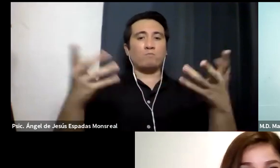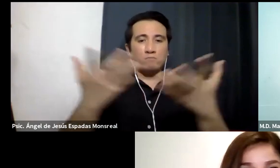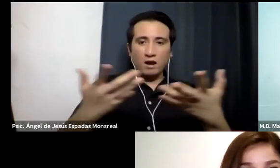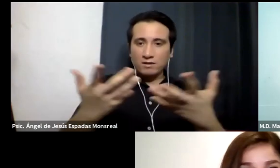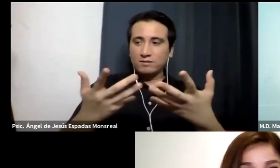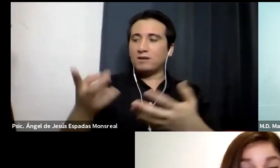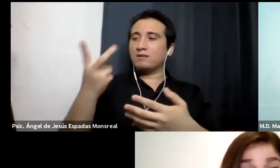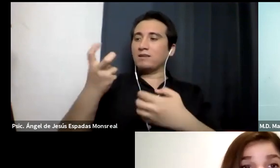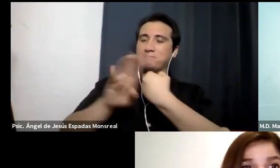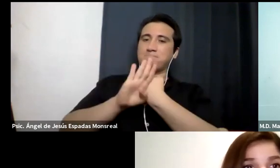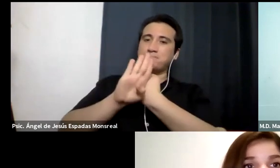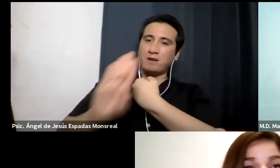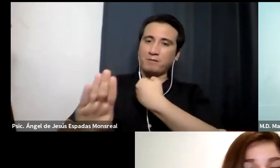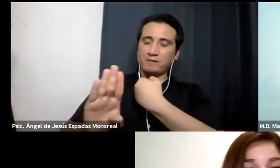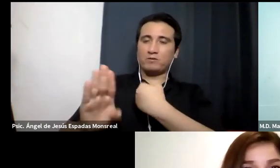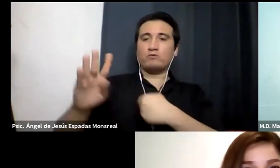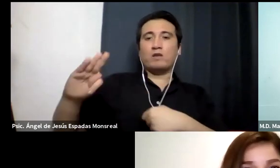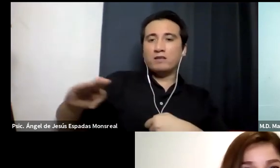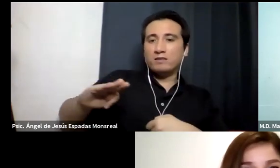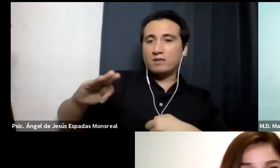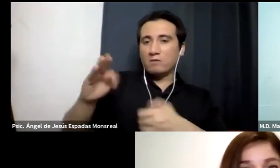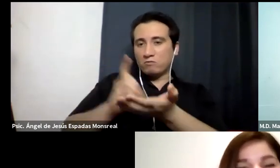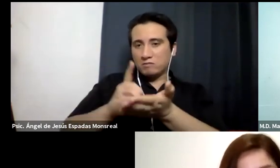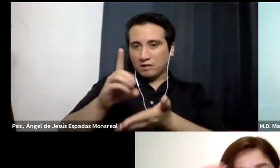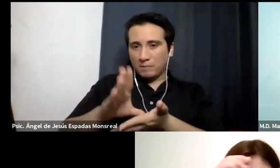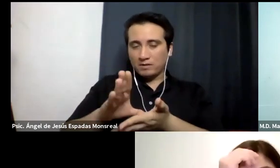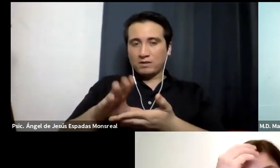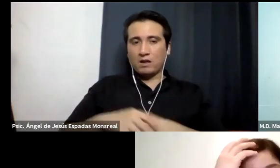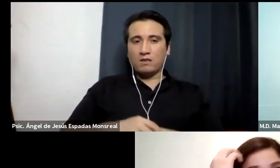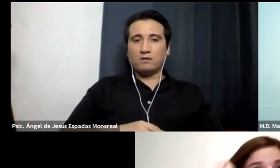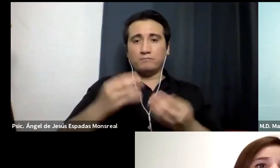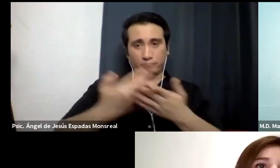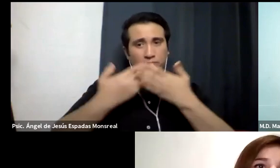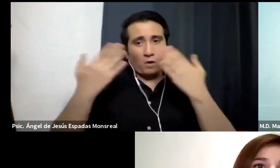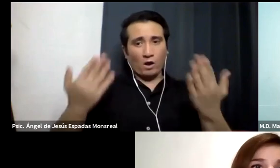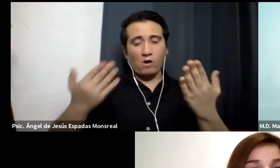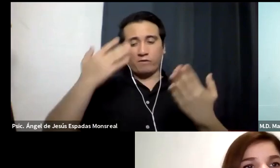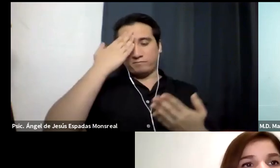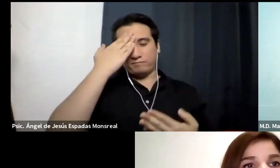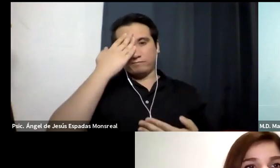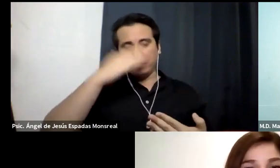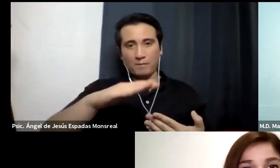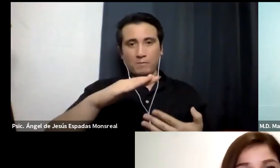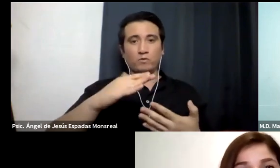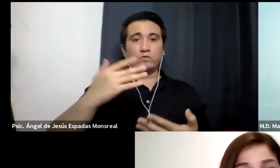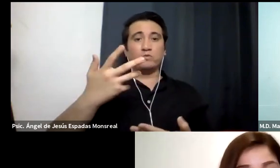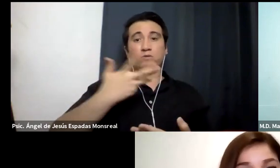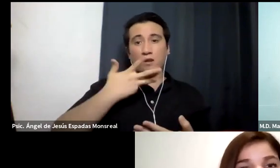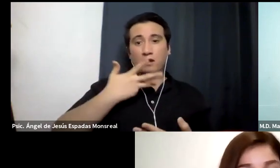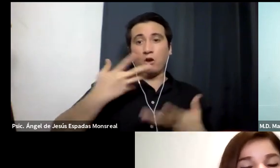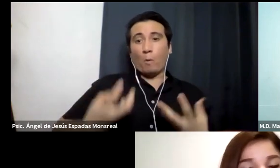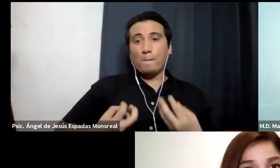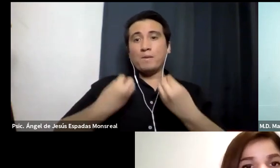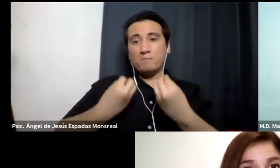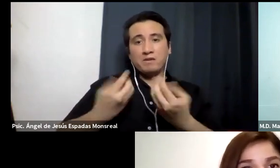esta prevención de este tipo de discapacidades. Hoy más que nunca sabemos que tener o vivir con una de estas